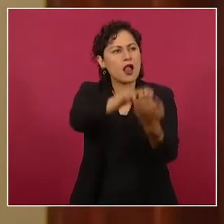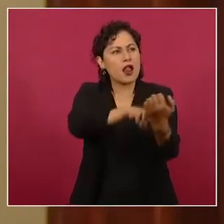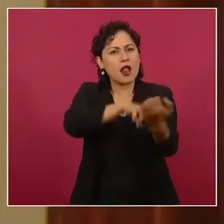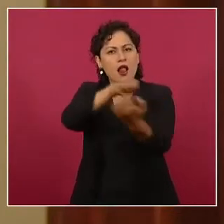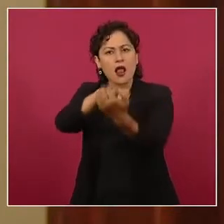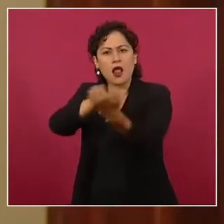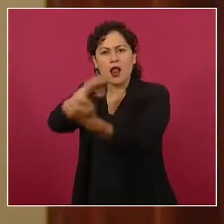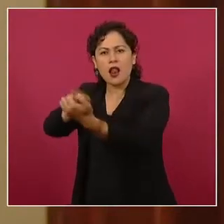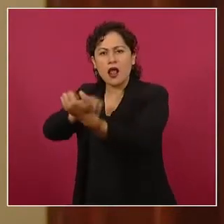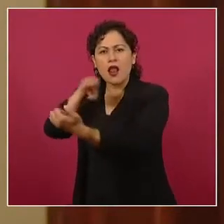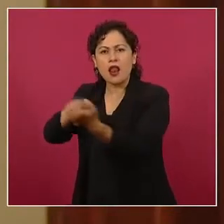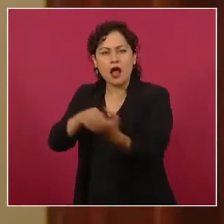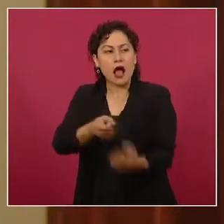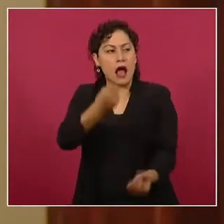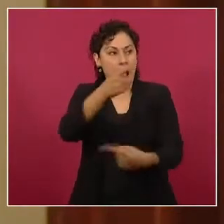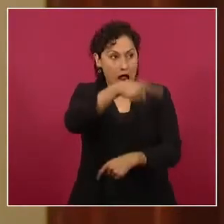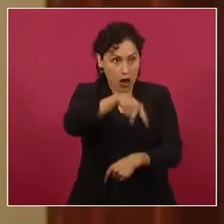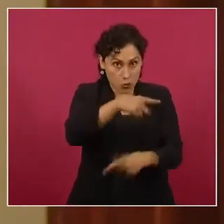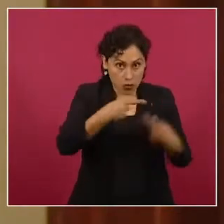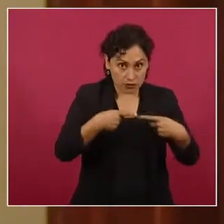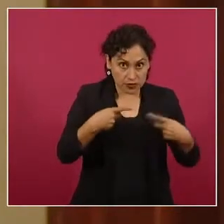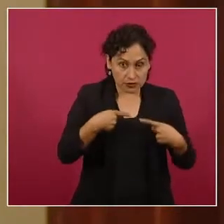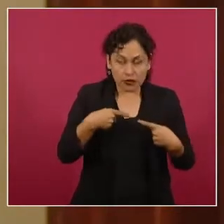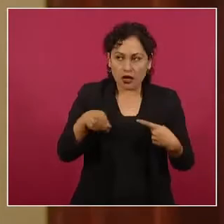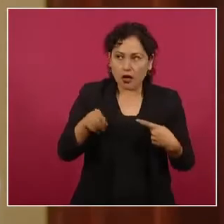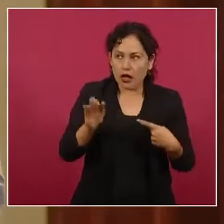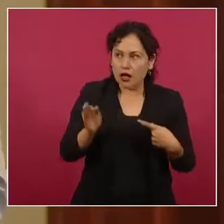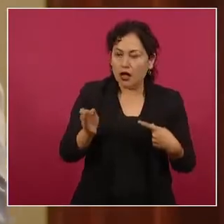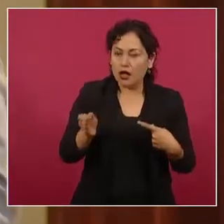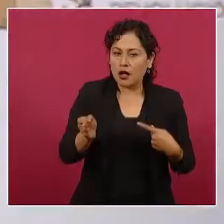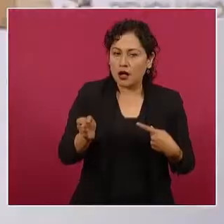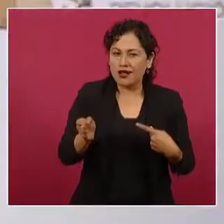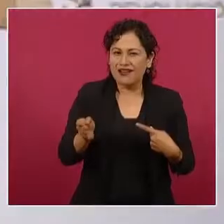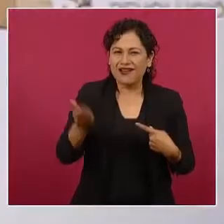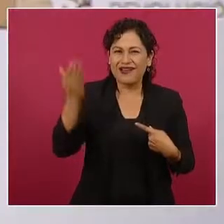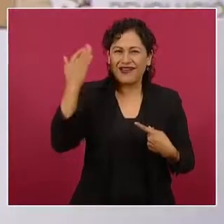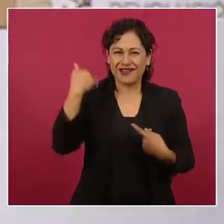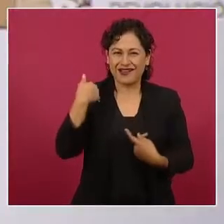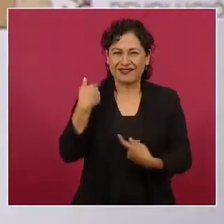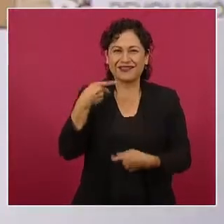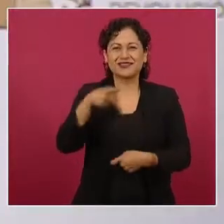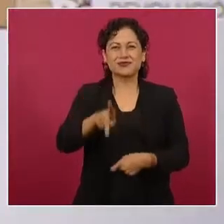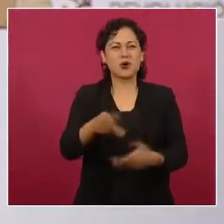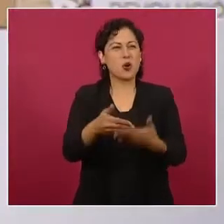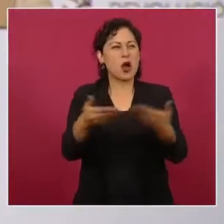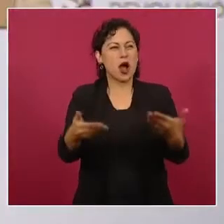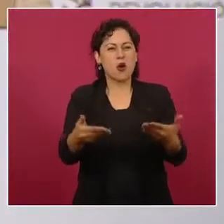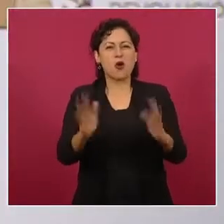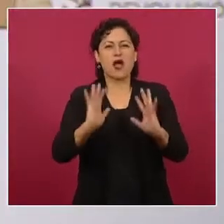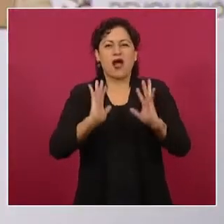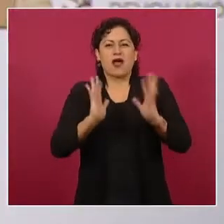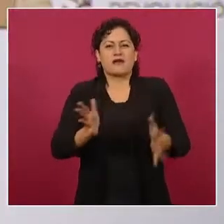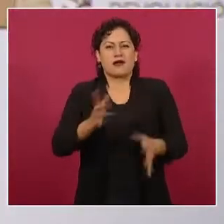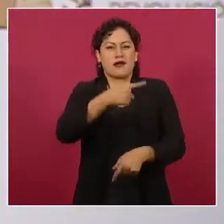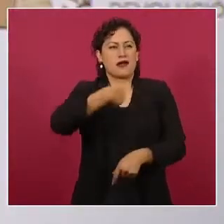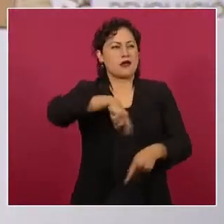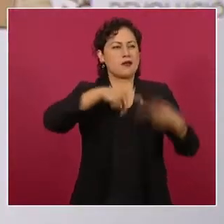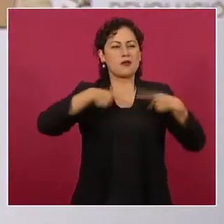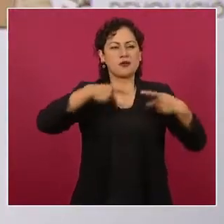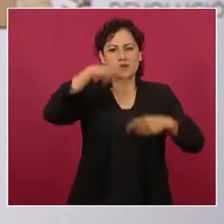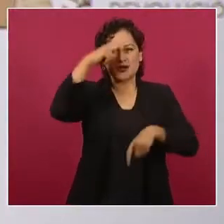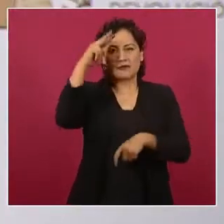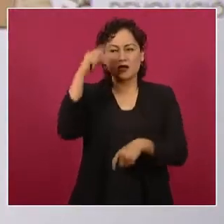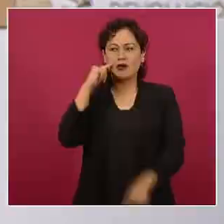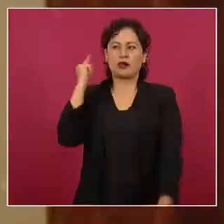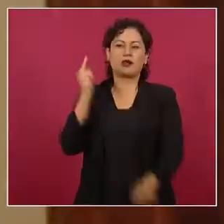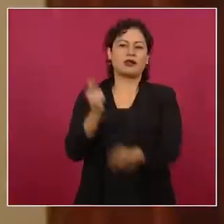mexicanos les habían creído. Pero creo que hoy el pueblo de México se está dando cuenta de lo que era la realidad. Vamos a